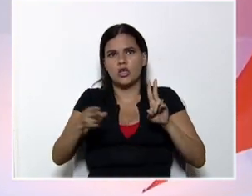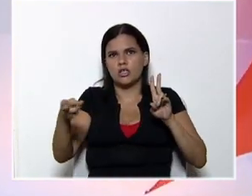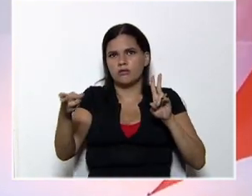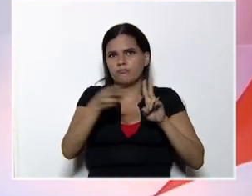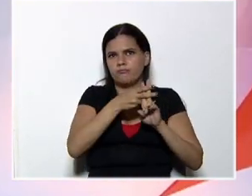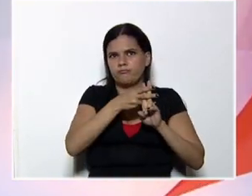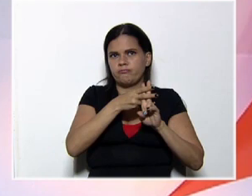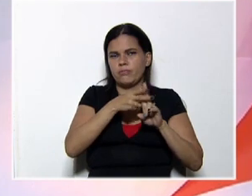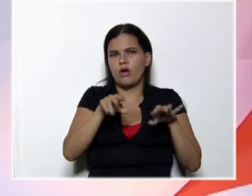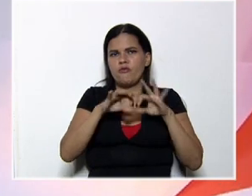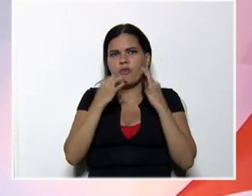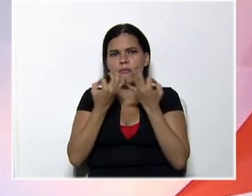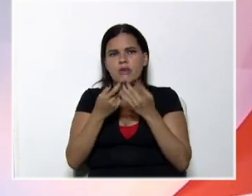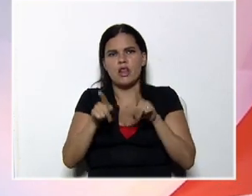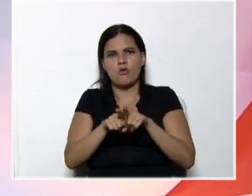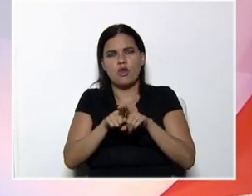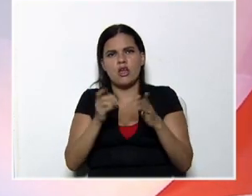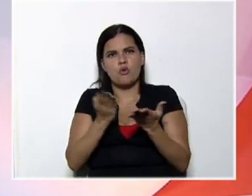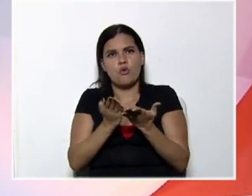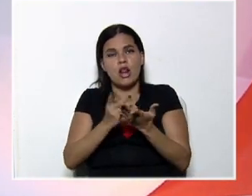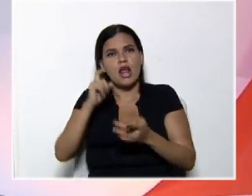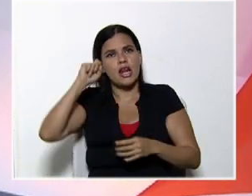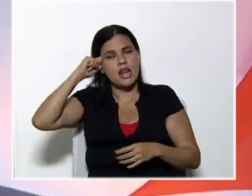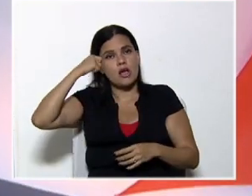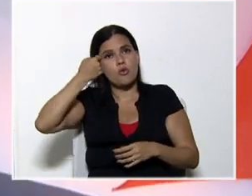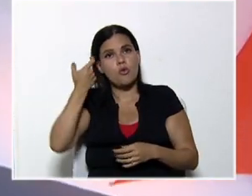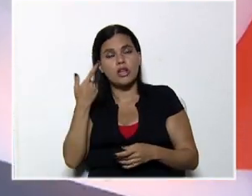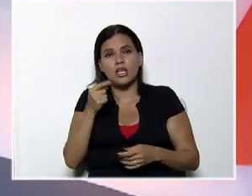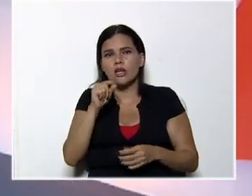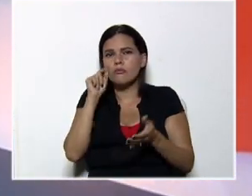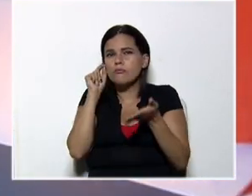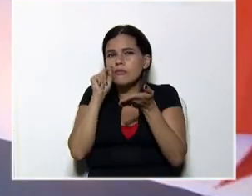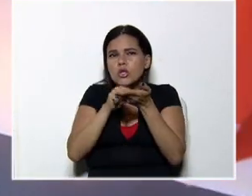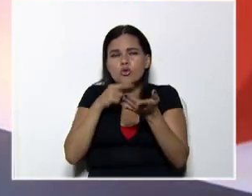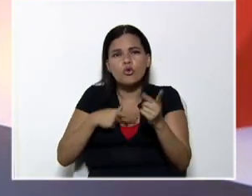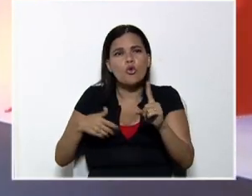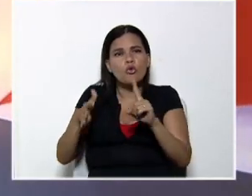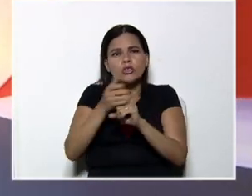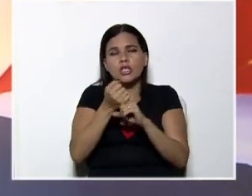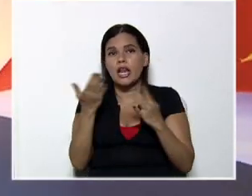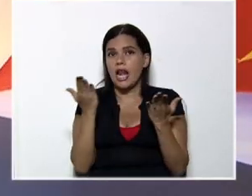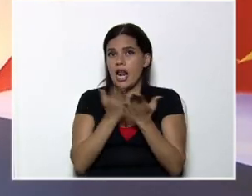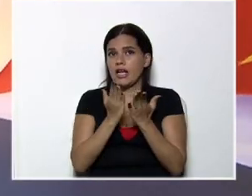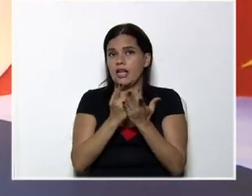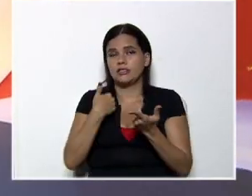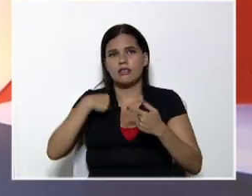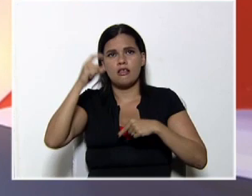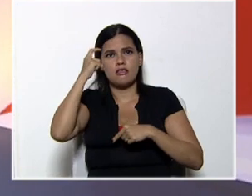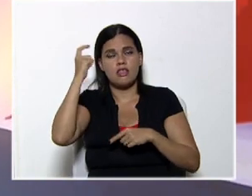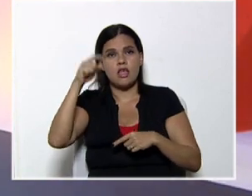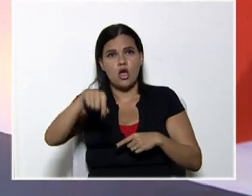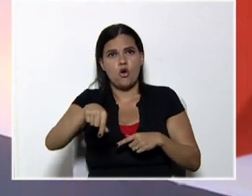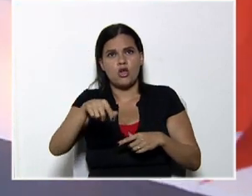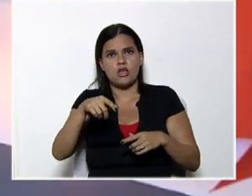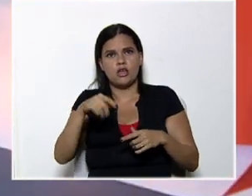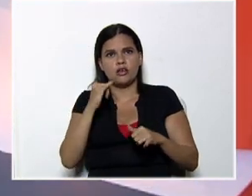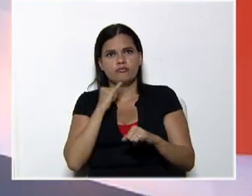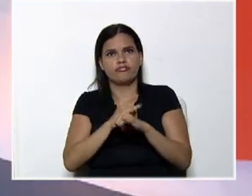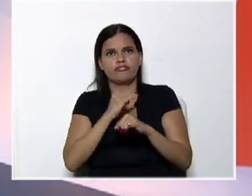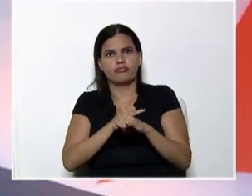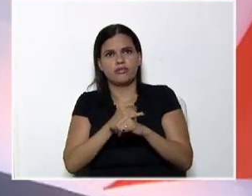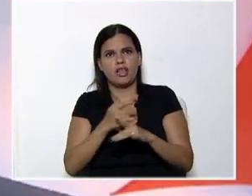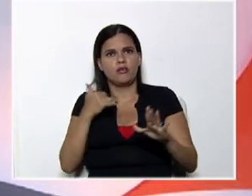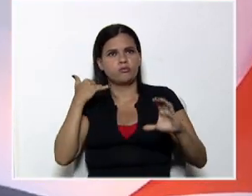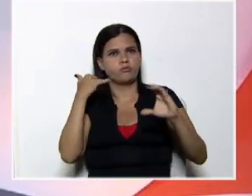Cada Familia Una Escuela. Recuerden que en cuestión de minutos conseguirán la clase del día de hoy en nuestra página oficial de